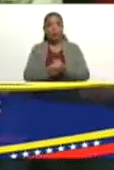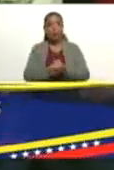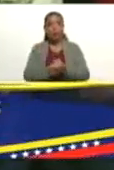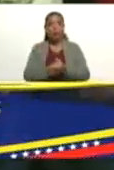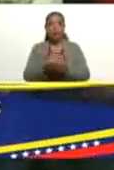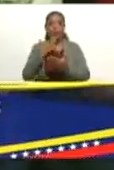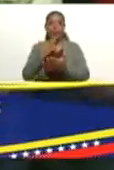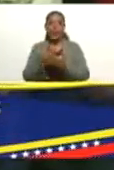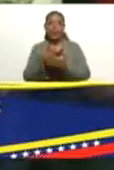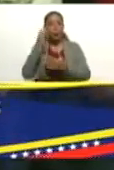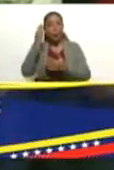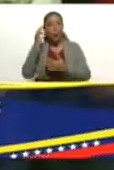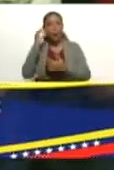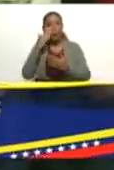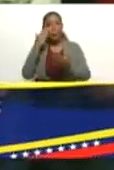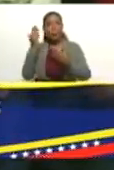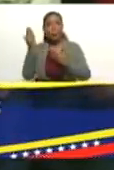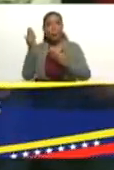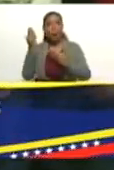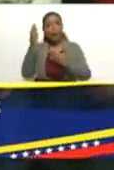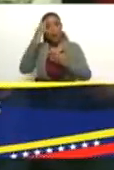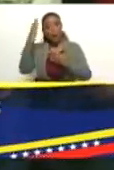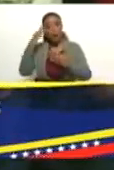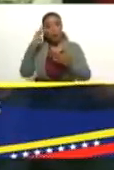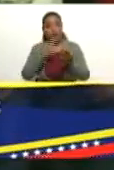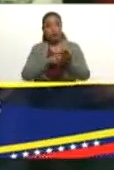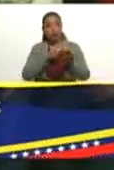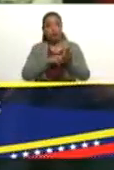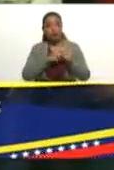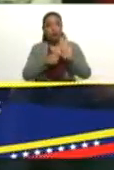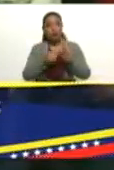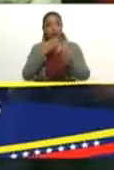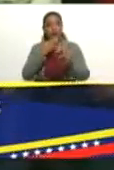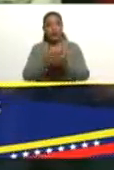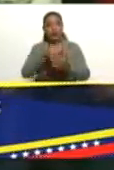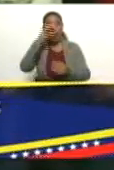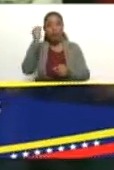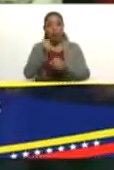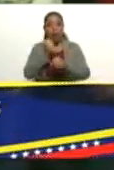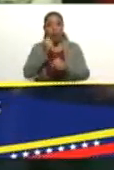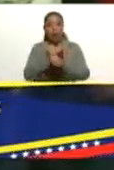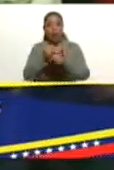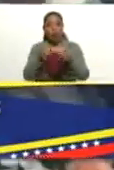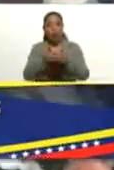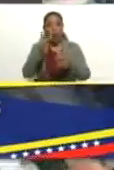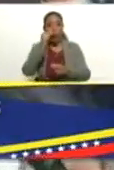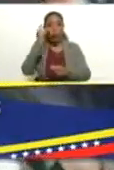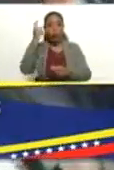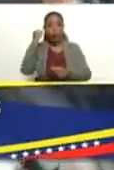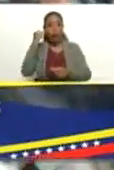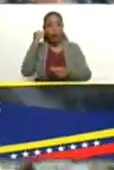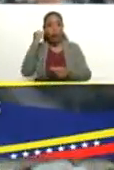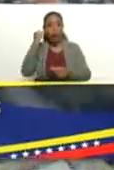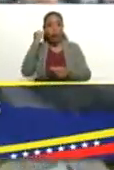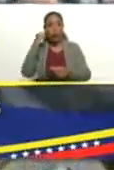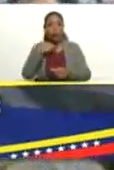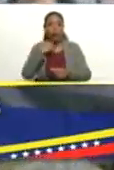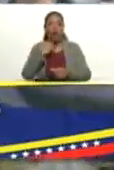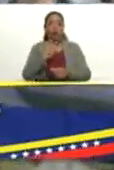Gracias, Ismari. Y así es, ese sueño hecho realidad gracias al trabajo de este grupo de hombres y mujeres, con el vocero,